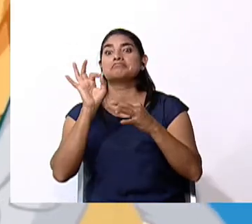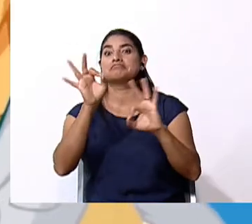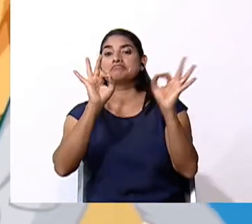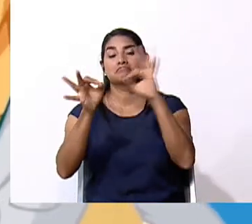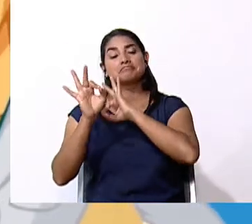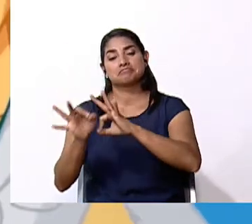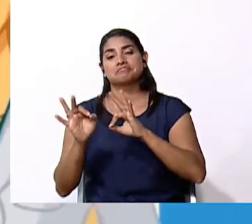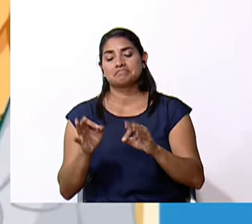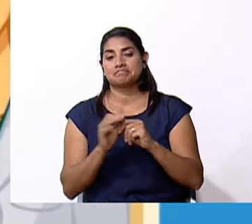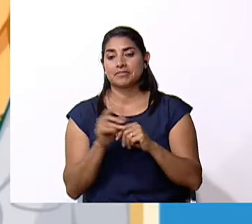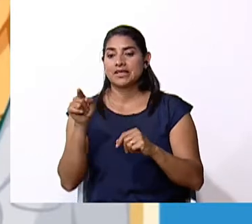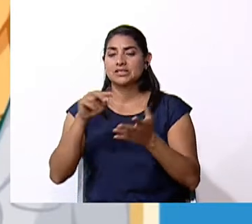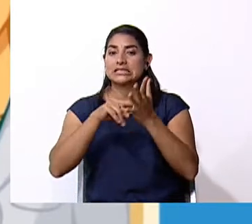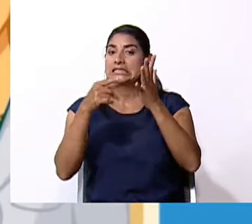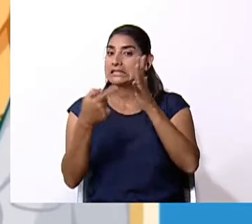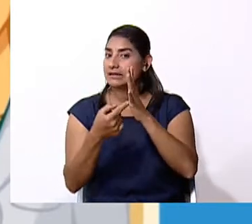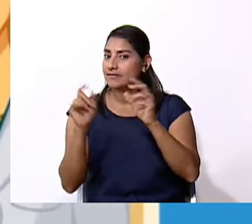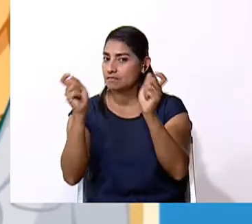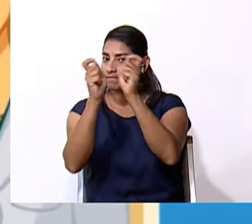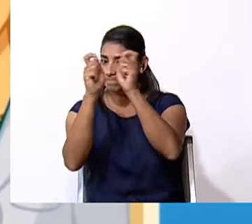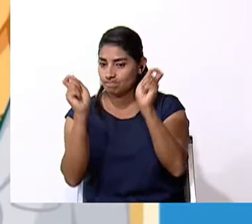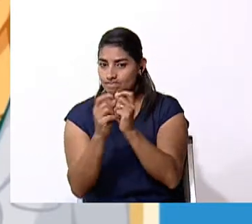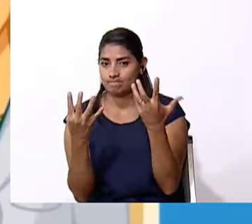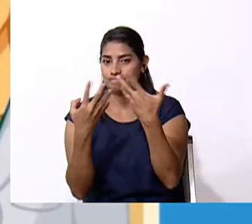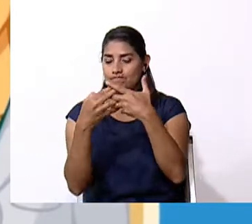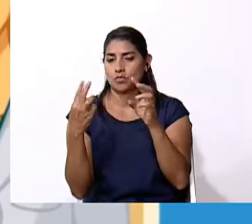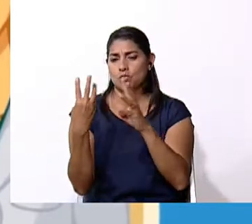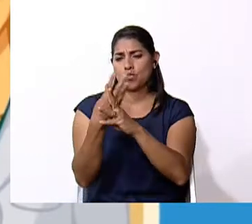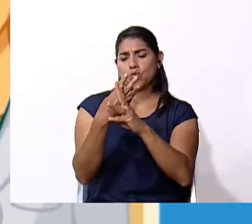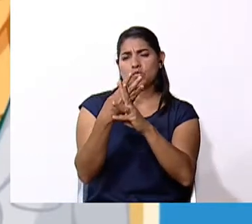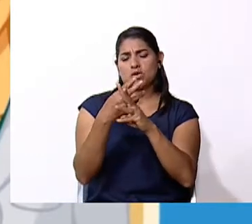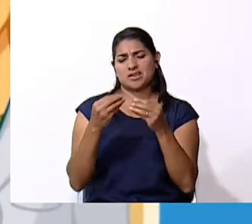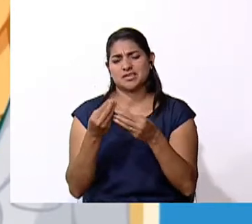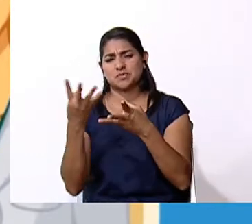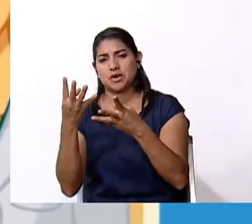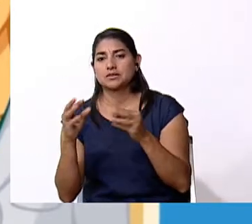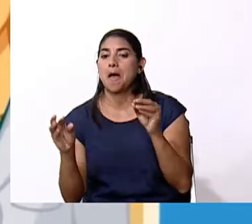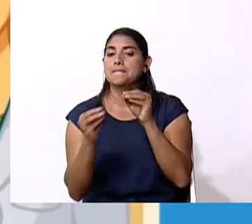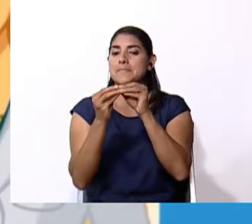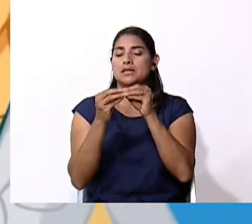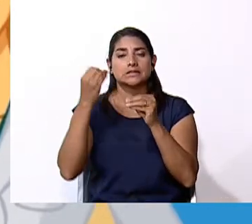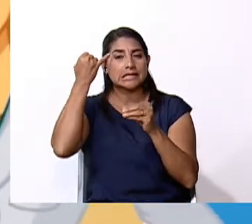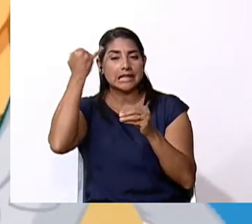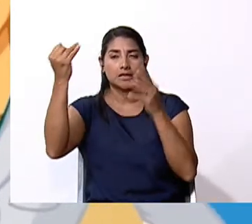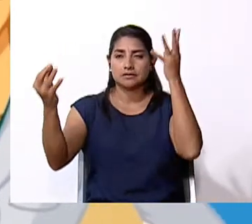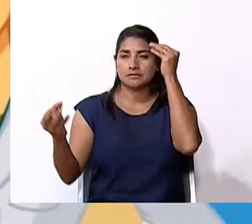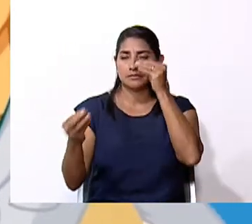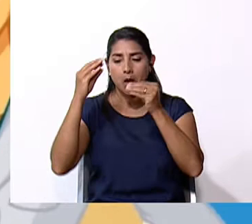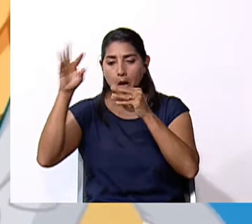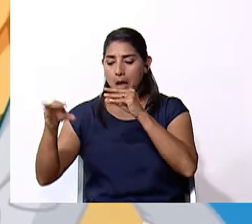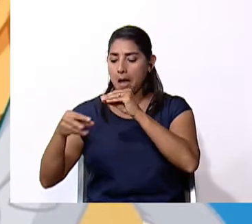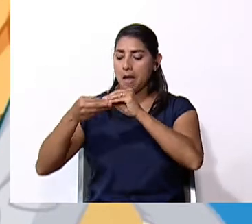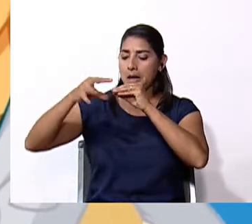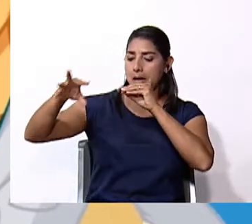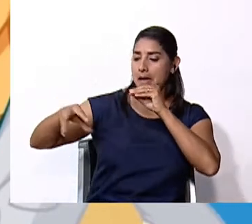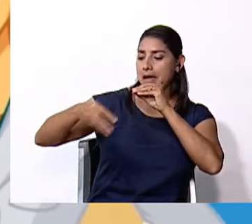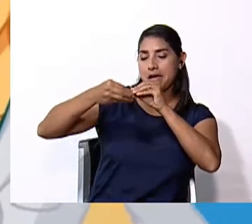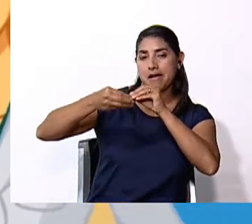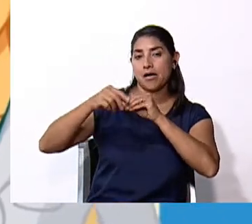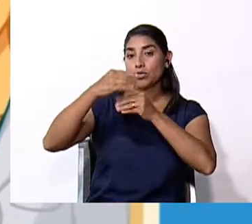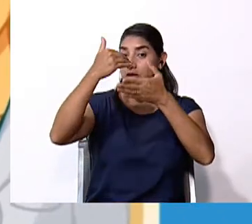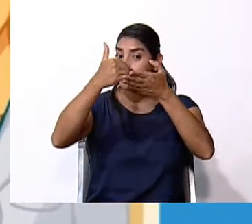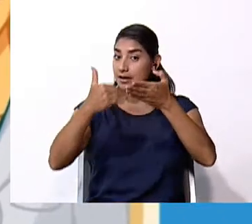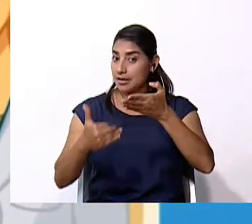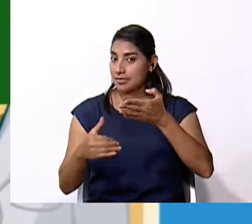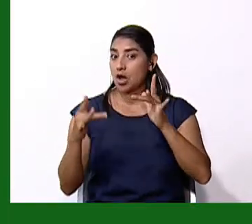bien, Michael. Es exactamente así. Son conectores que expresan suma de ideas. Ahora les propongo que armen el listado